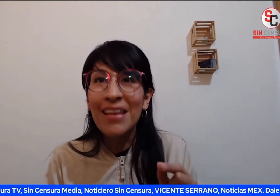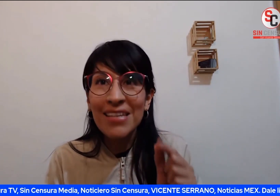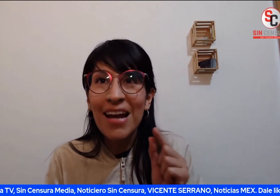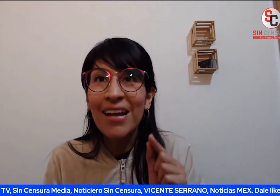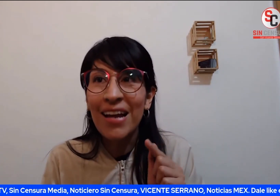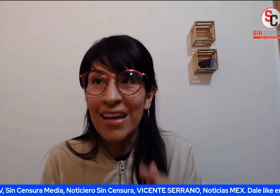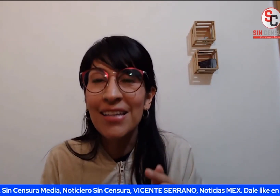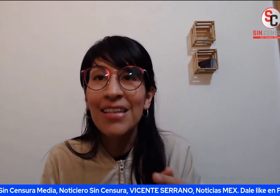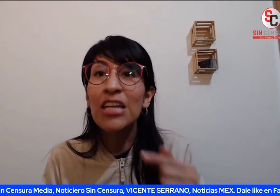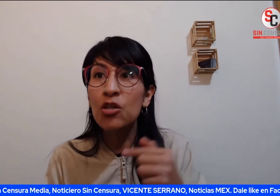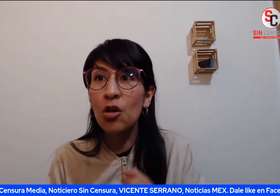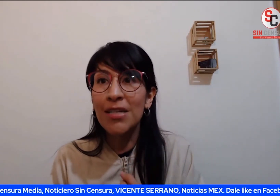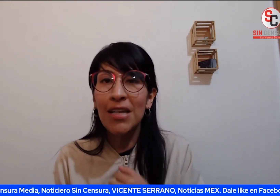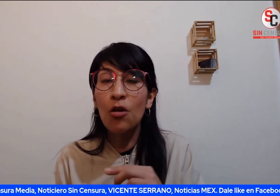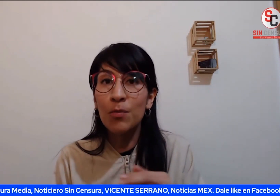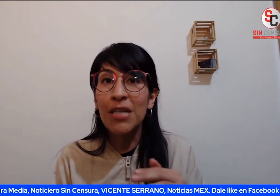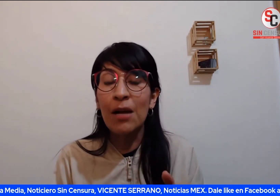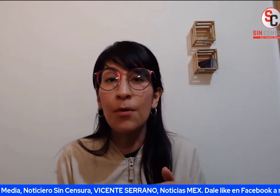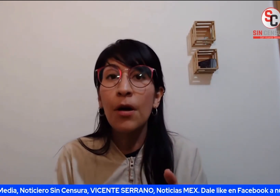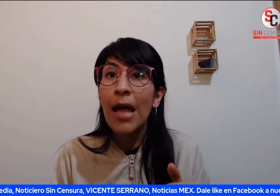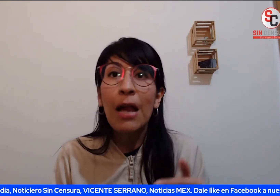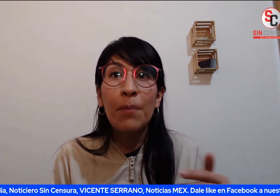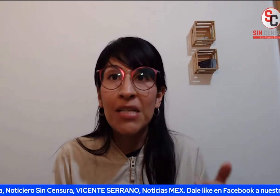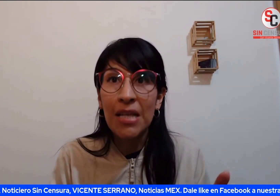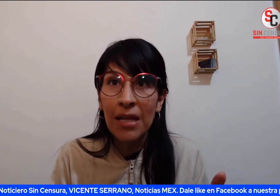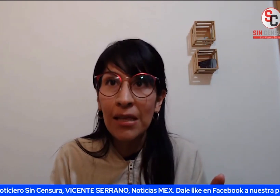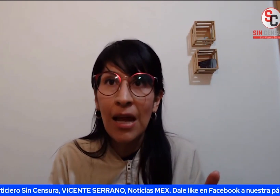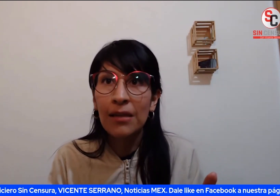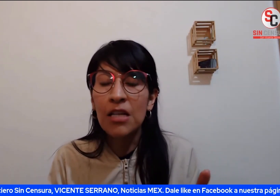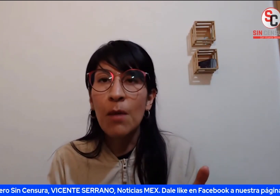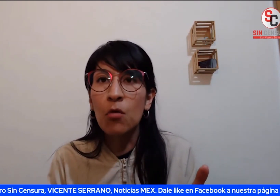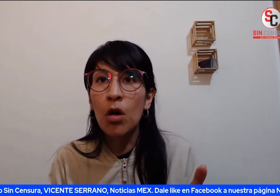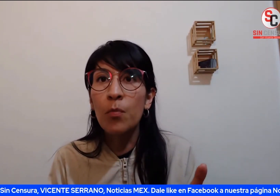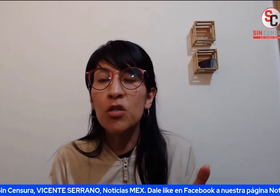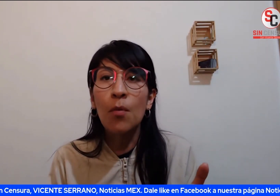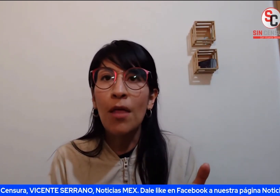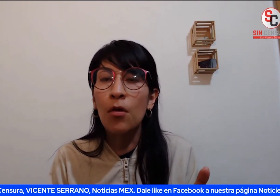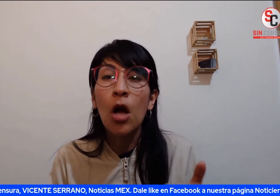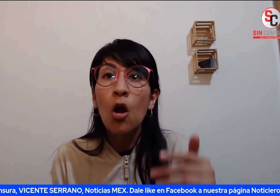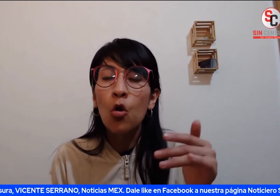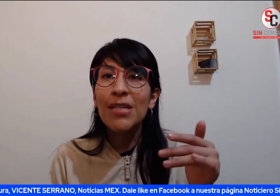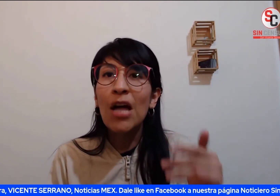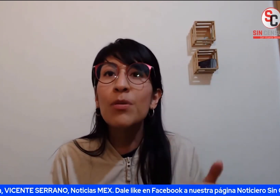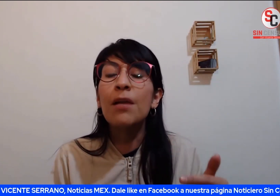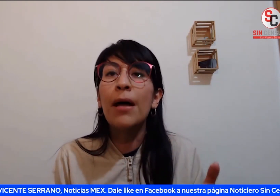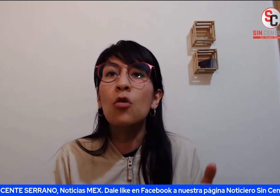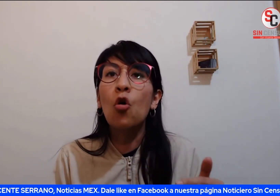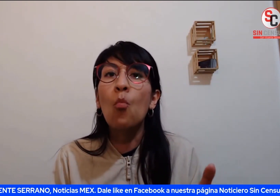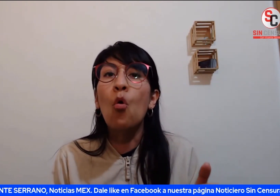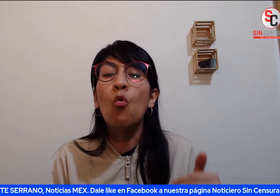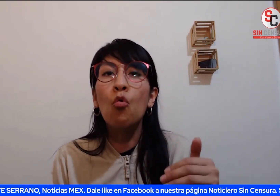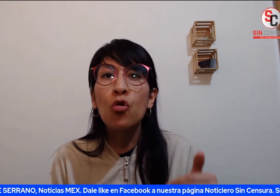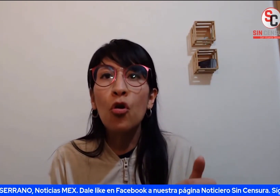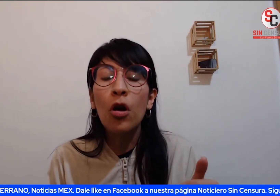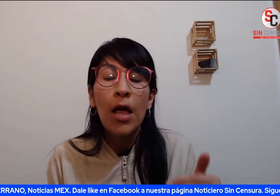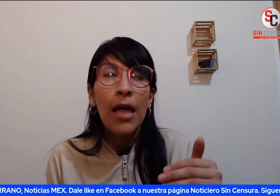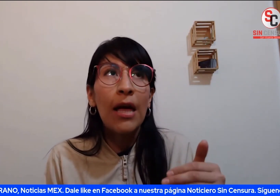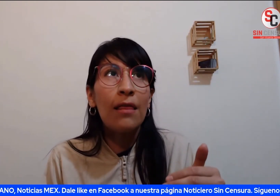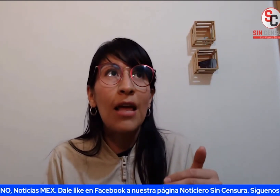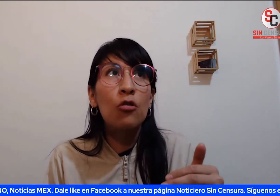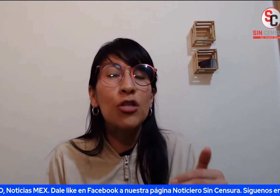el estadista que es, y yo así lo observo, el presidente Andrés Manuel López Obrador lo está observando como